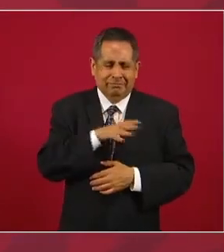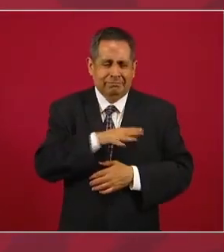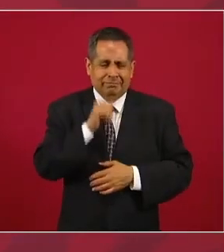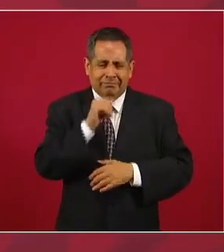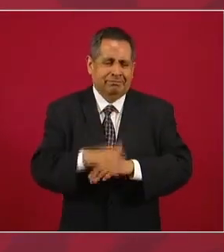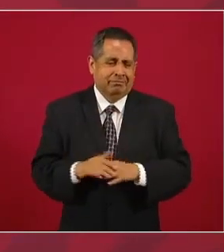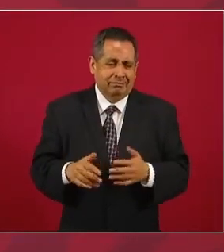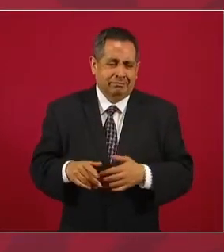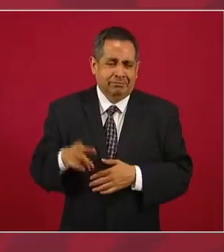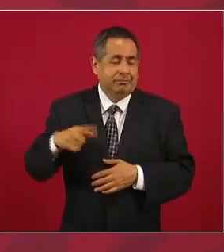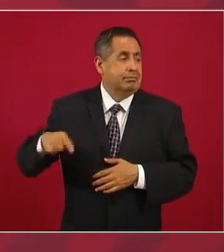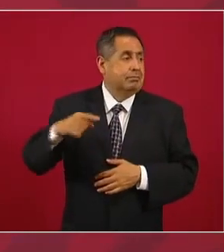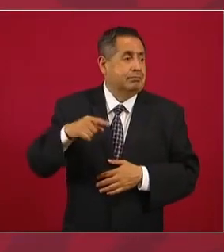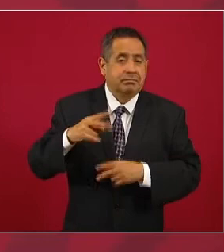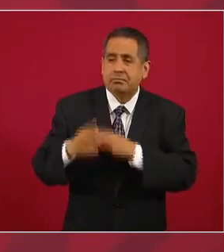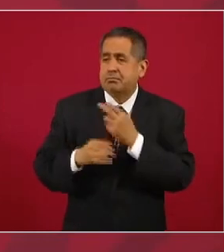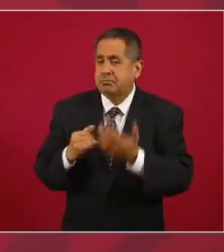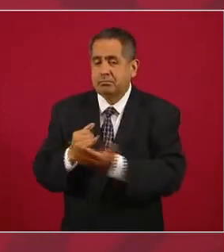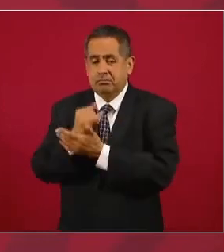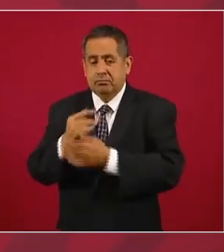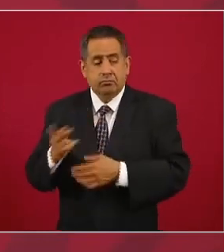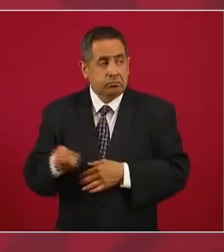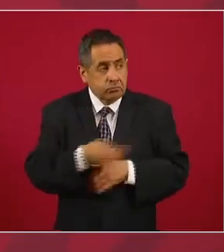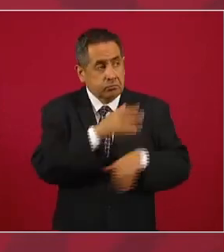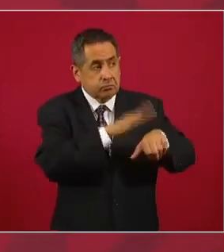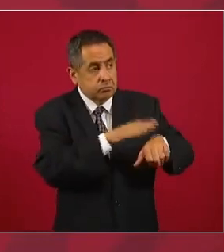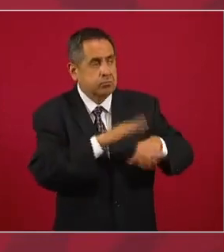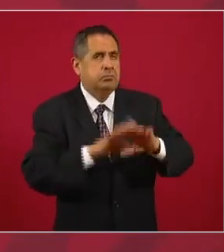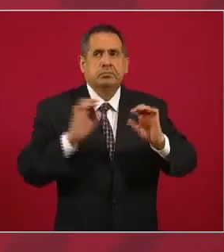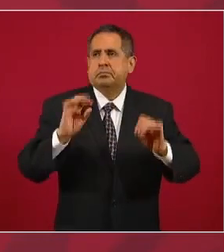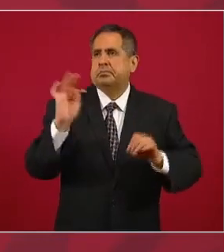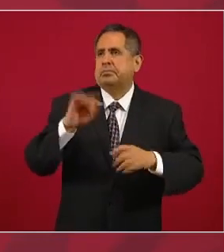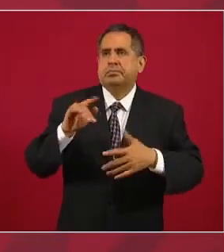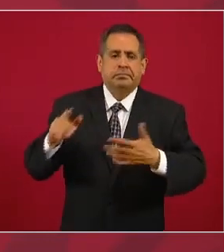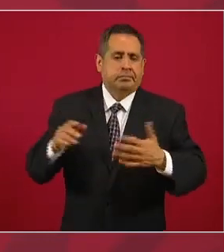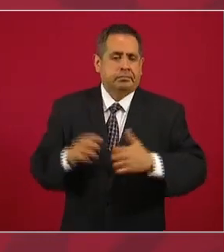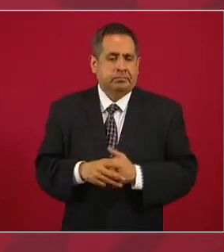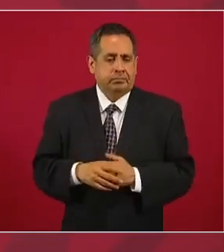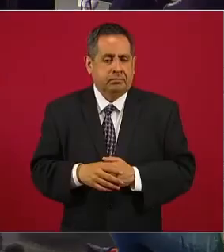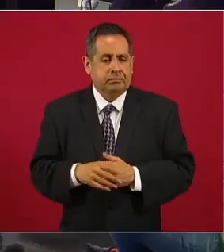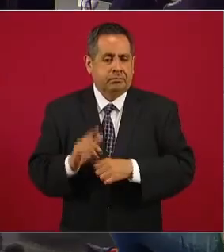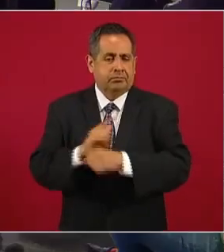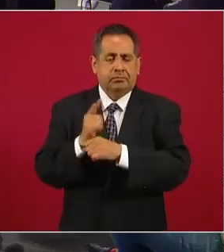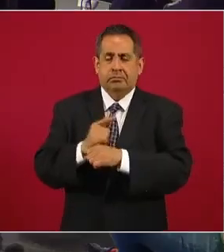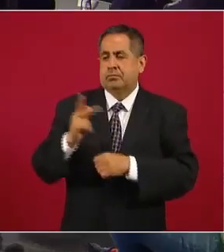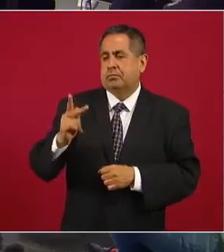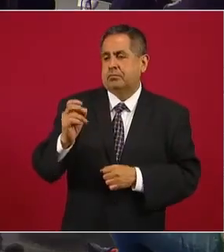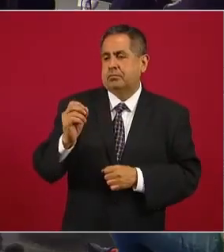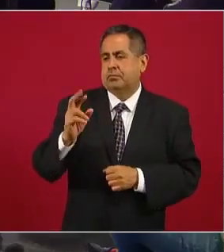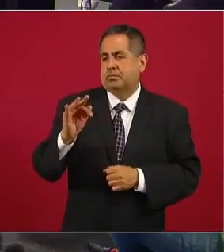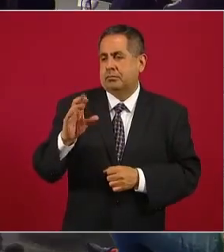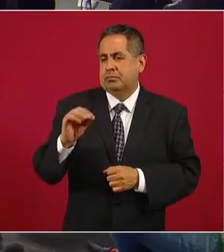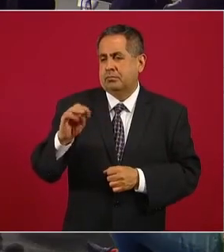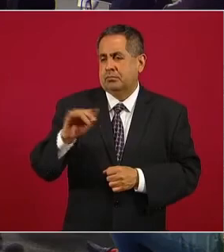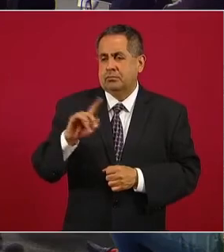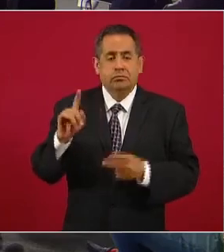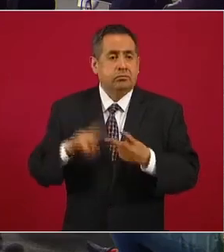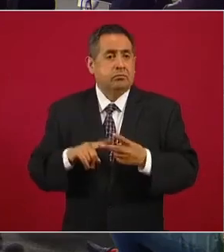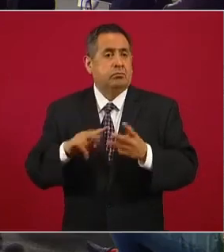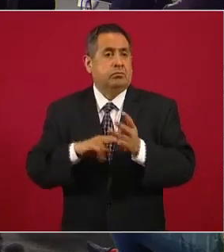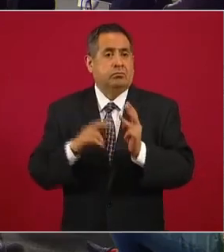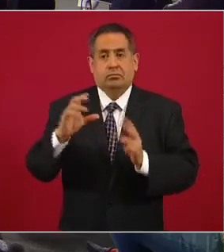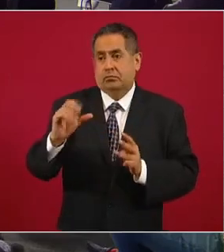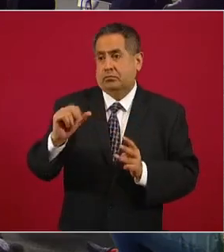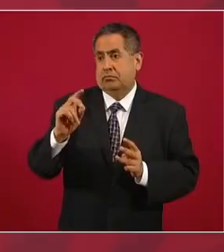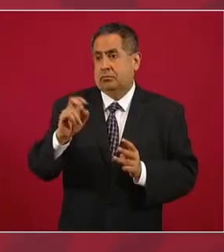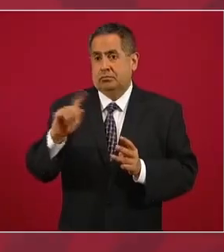de lo que va a decir, o que me va a estar consultando el licenciado Porfirio Muñoz Ledo o el ingeniero